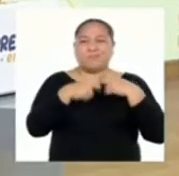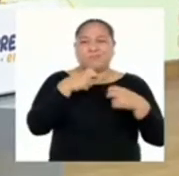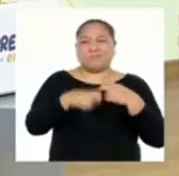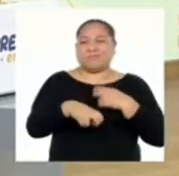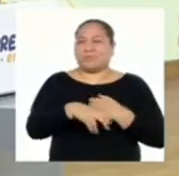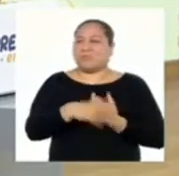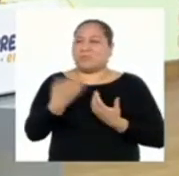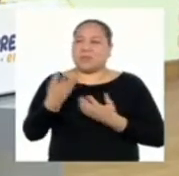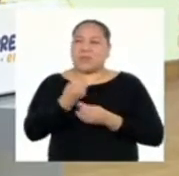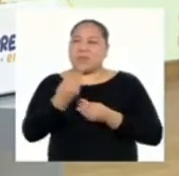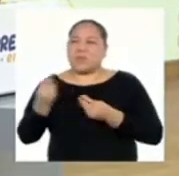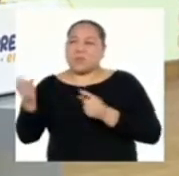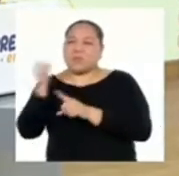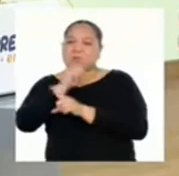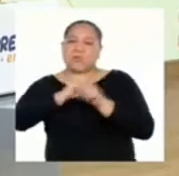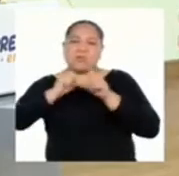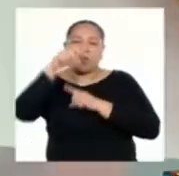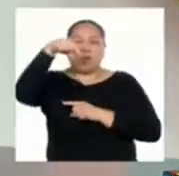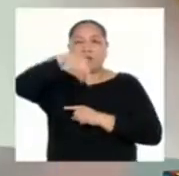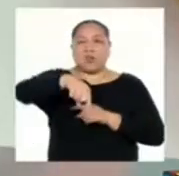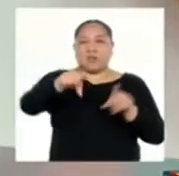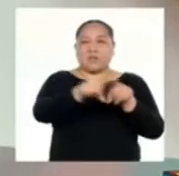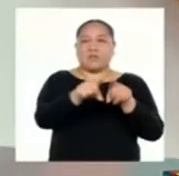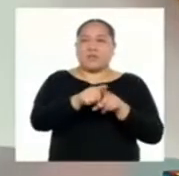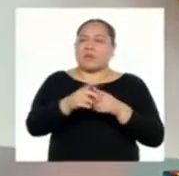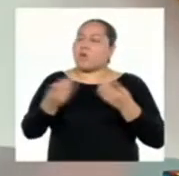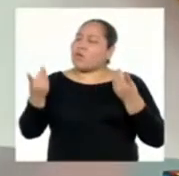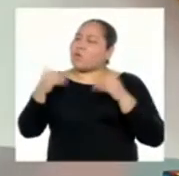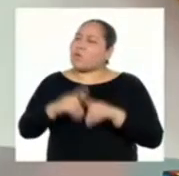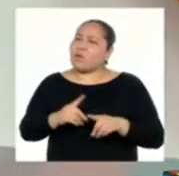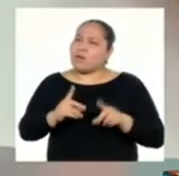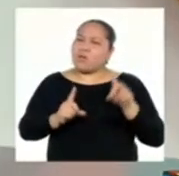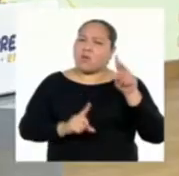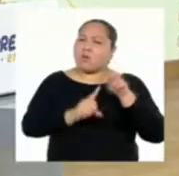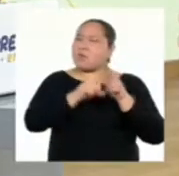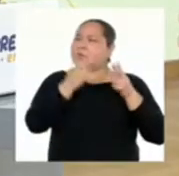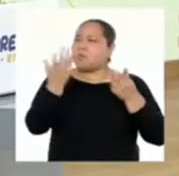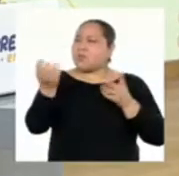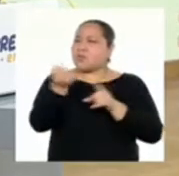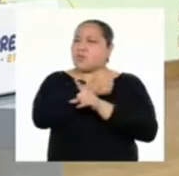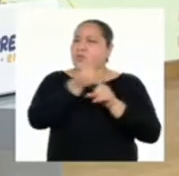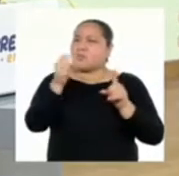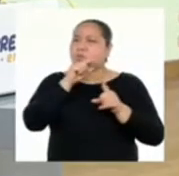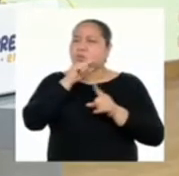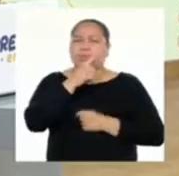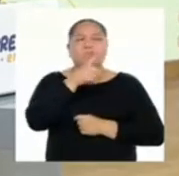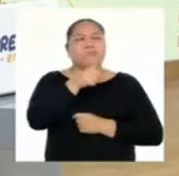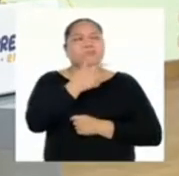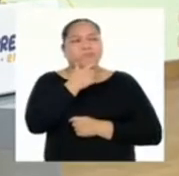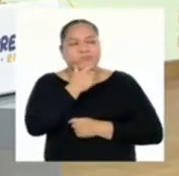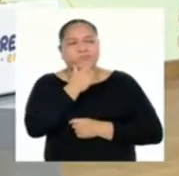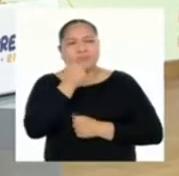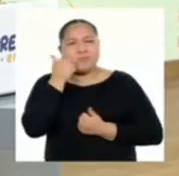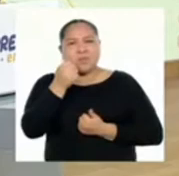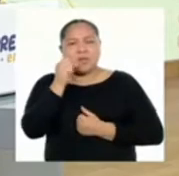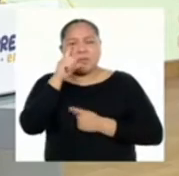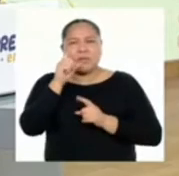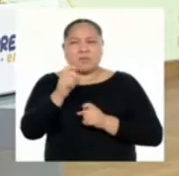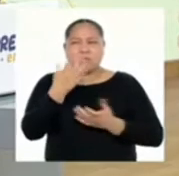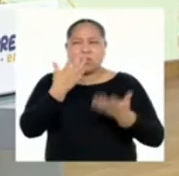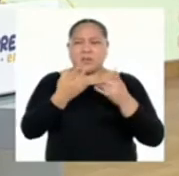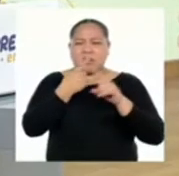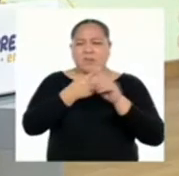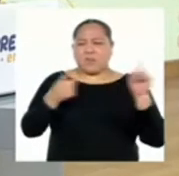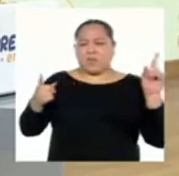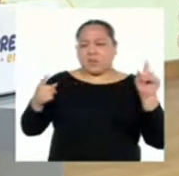que aqueja a muchas sociedades, como la nuestra. ¿Desde cuándo fue así? Buena pregunta. ¿Habrá sido distinto en